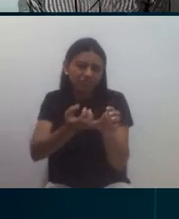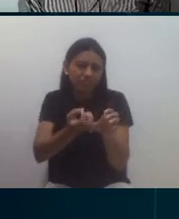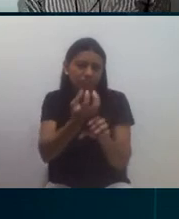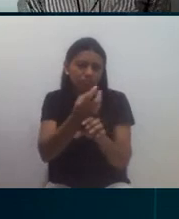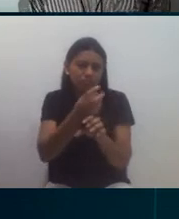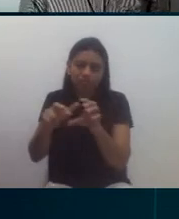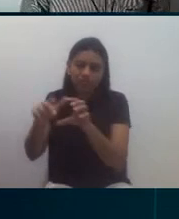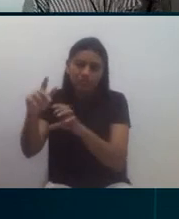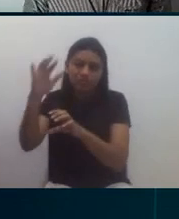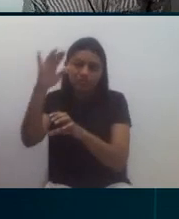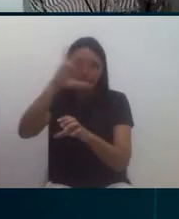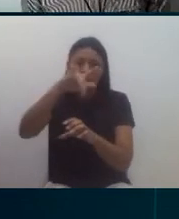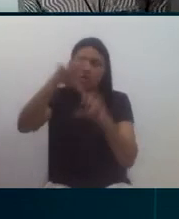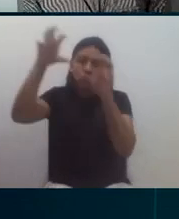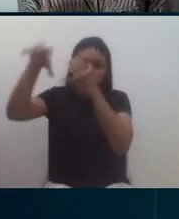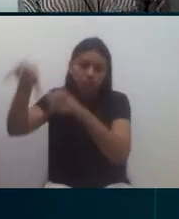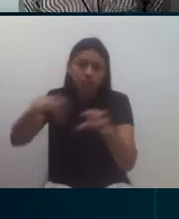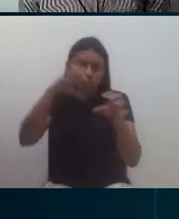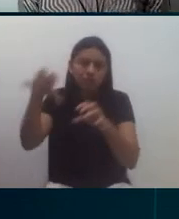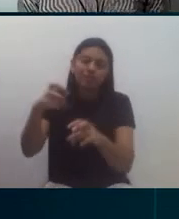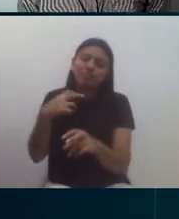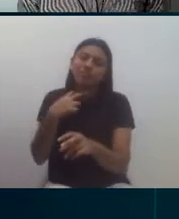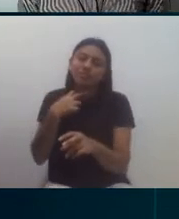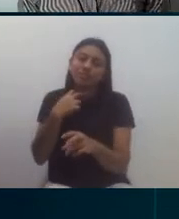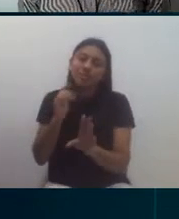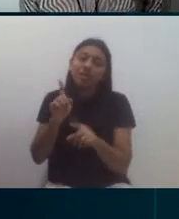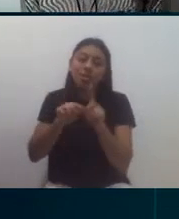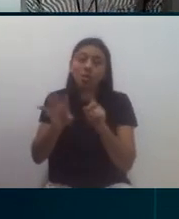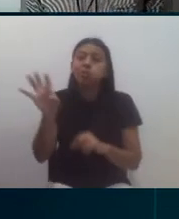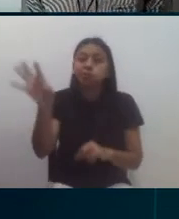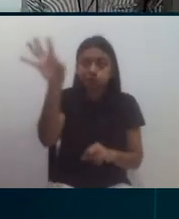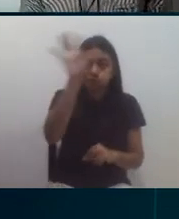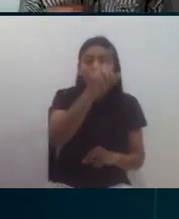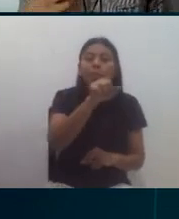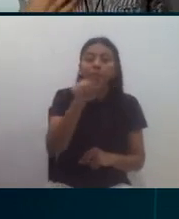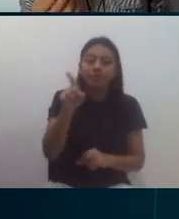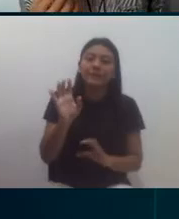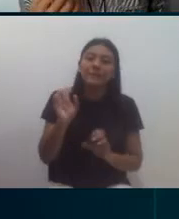solucionar este inconveniente, podríamos adicionar